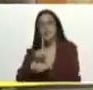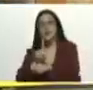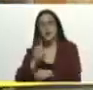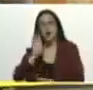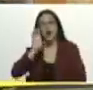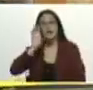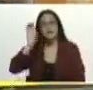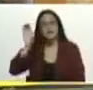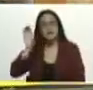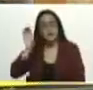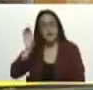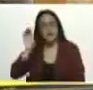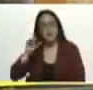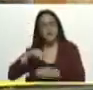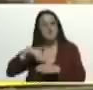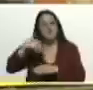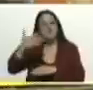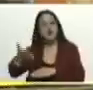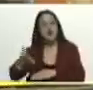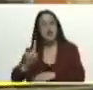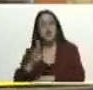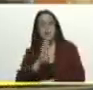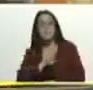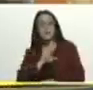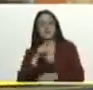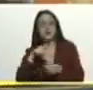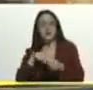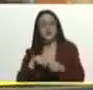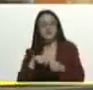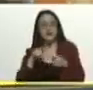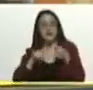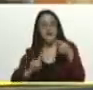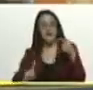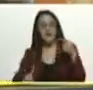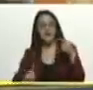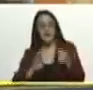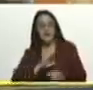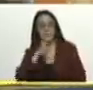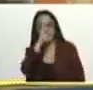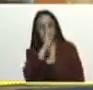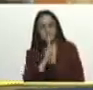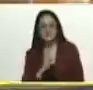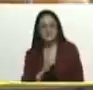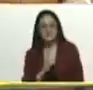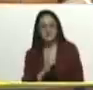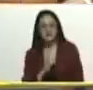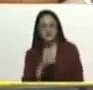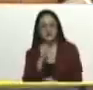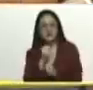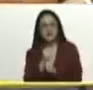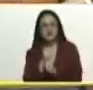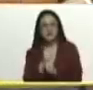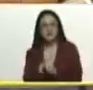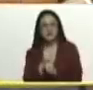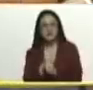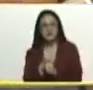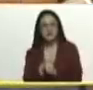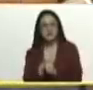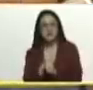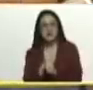estado fuera que no pertenece a la matriz energética de Brasil y que opere